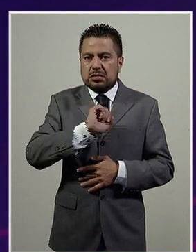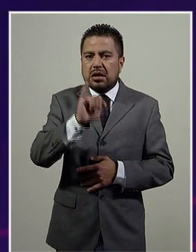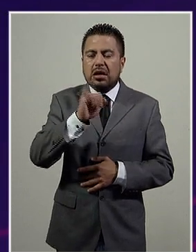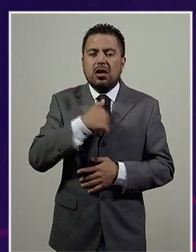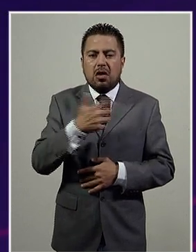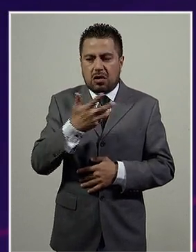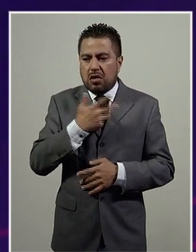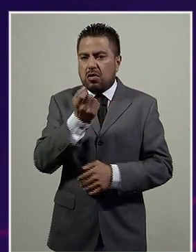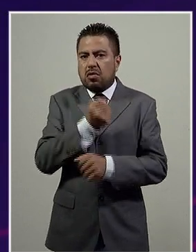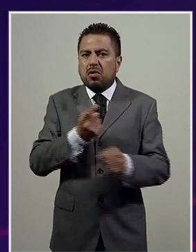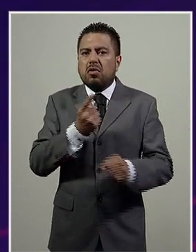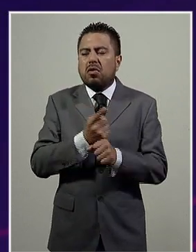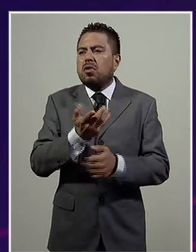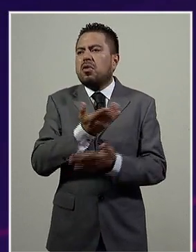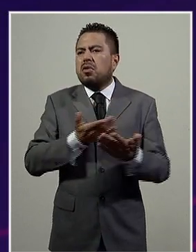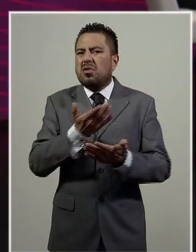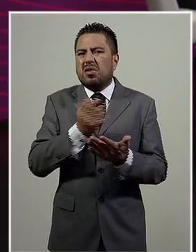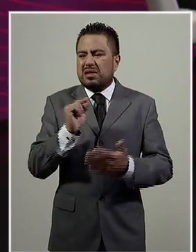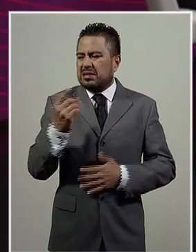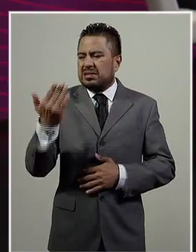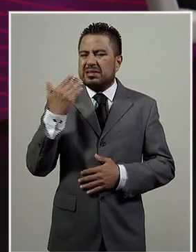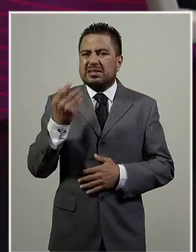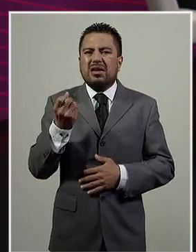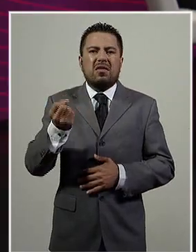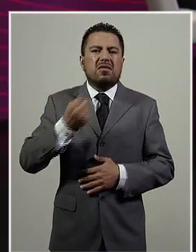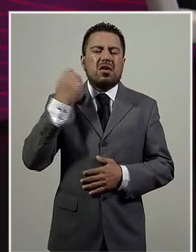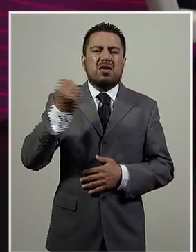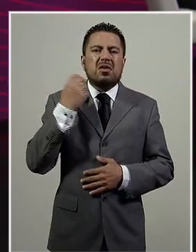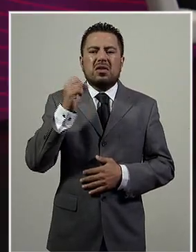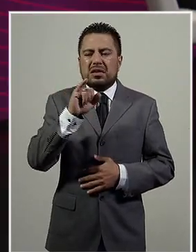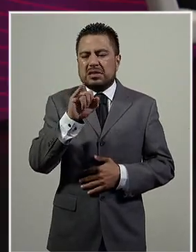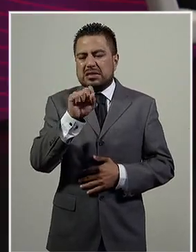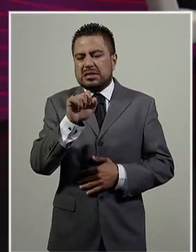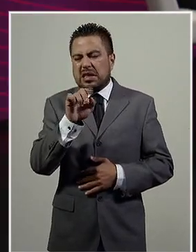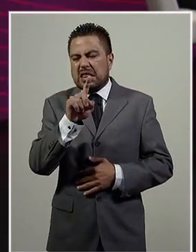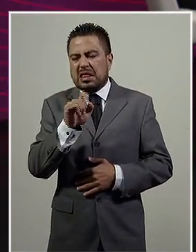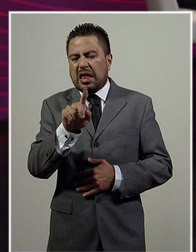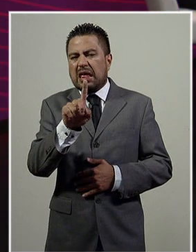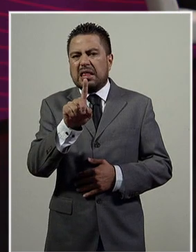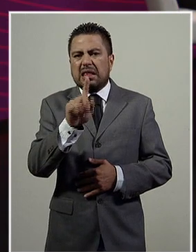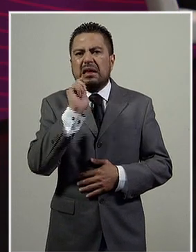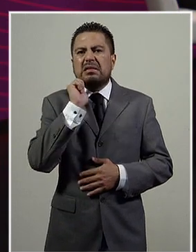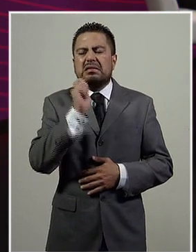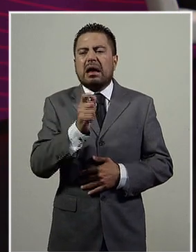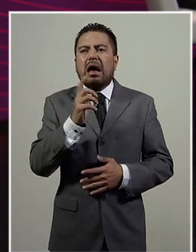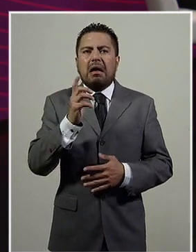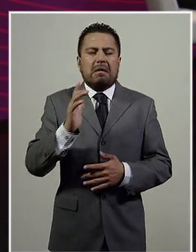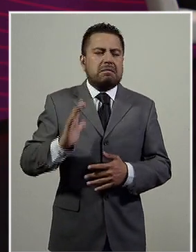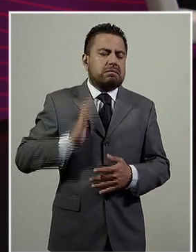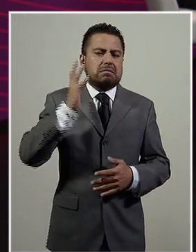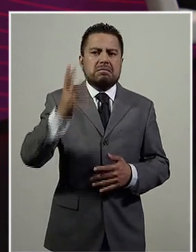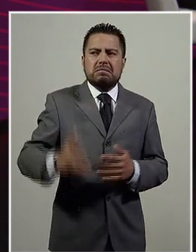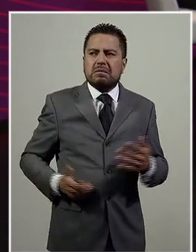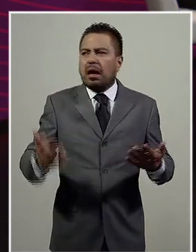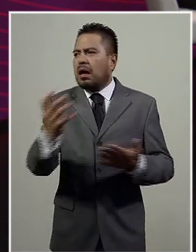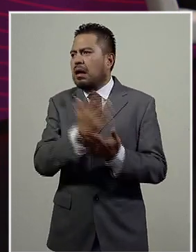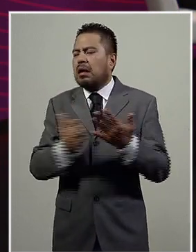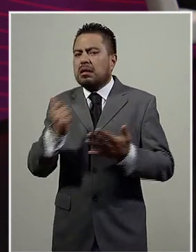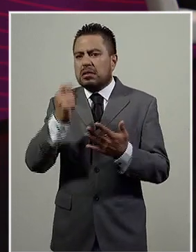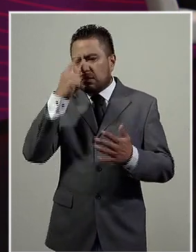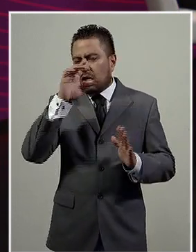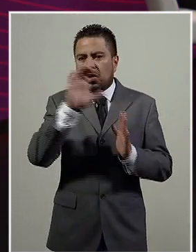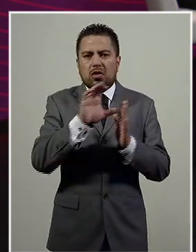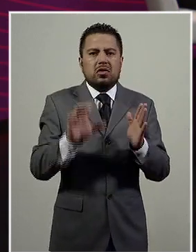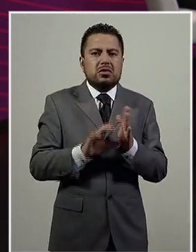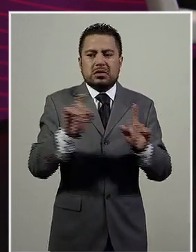tuve oportunidad de compartir con ustedes hace poco, ¿no? Un foro sobre la laicidad que afortunadamente está garantizada por nuestra